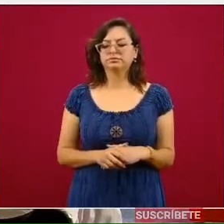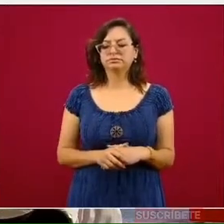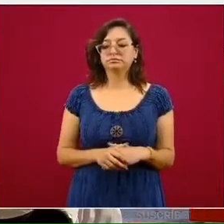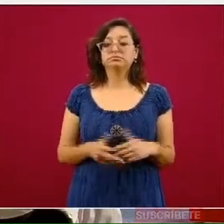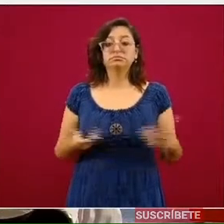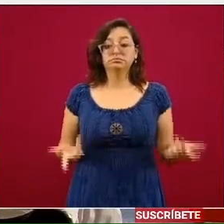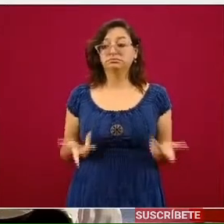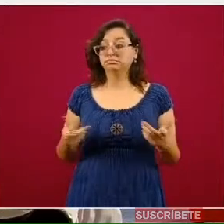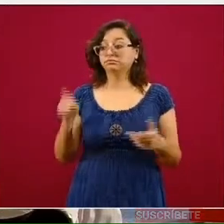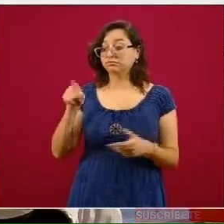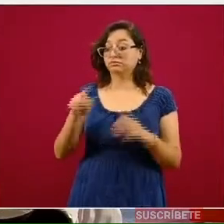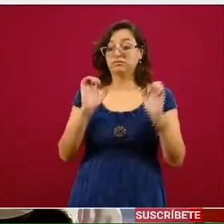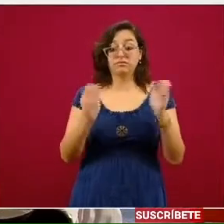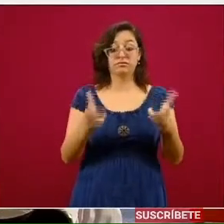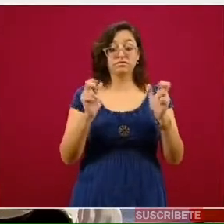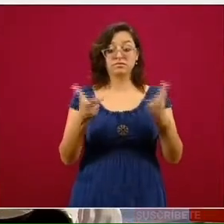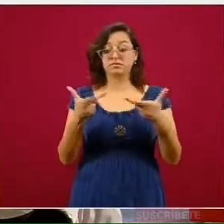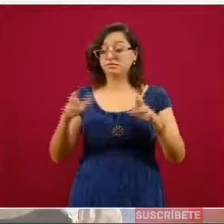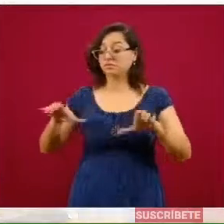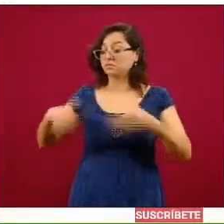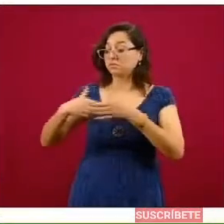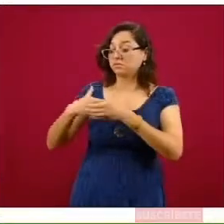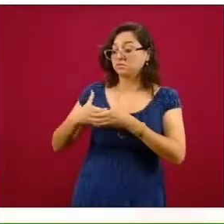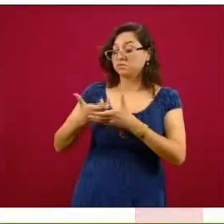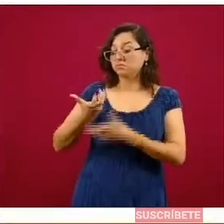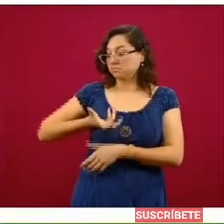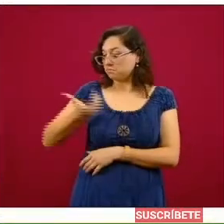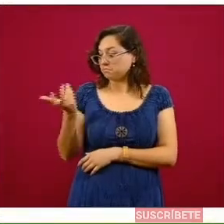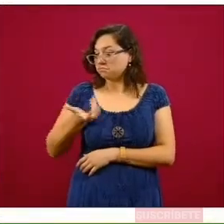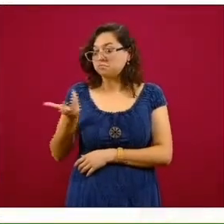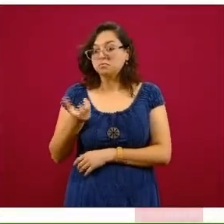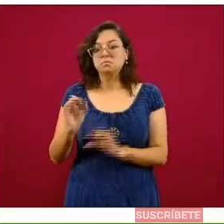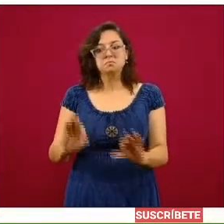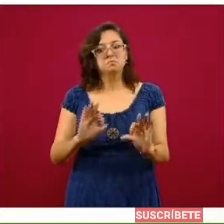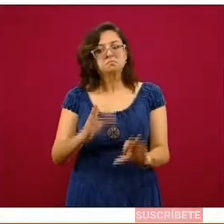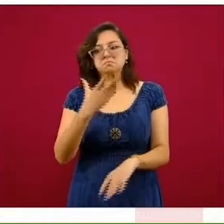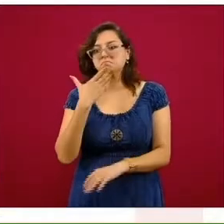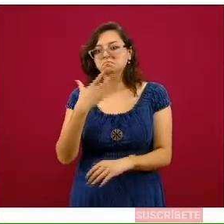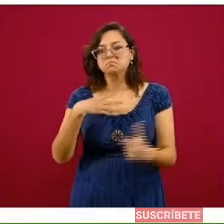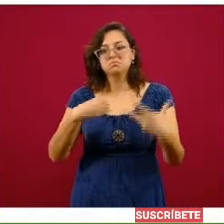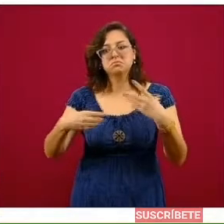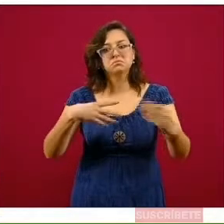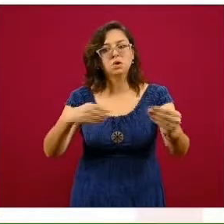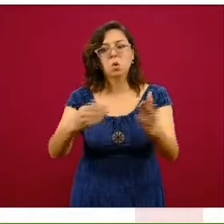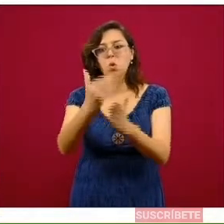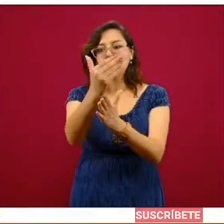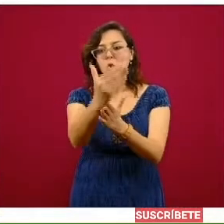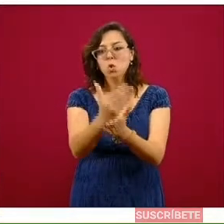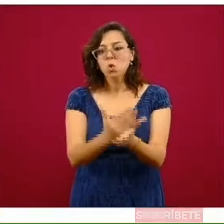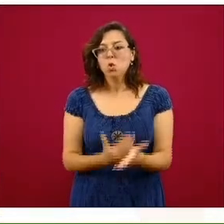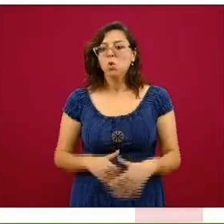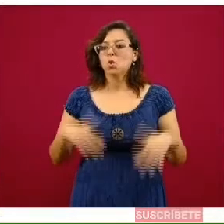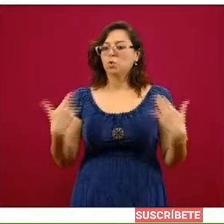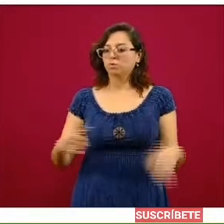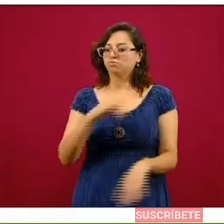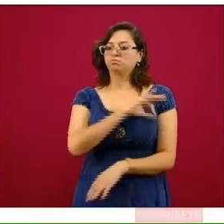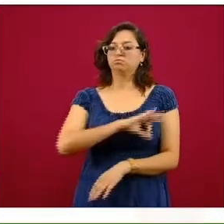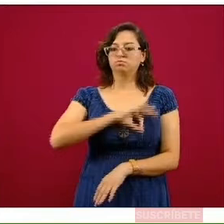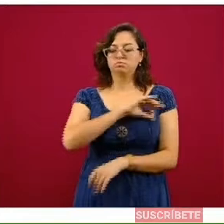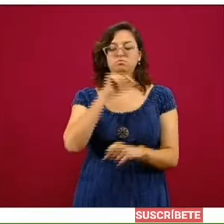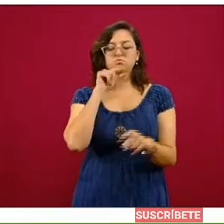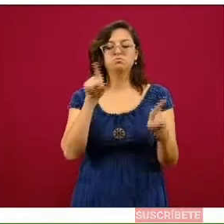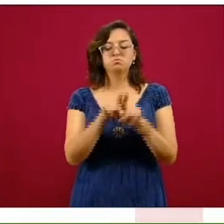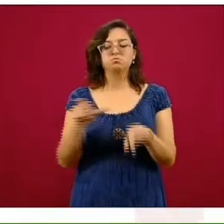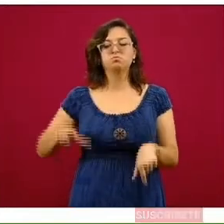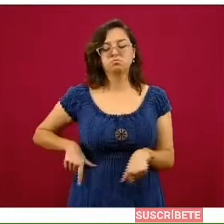acción comunitaria en Chiapas ha sido muy efectiva. Felicidades también y agradecimiento al gobernador Rutilio